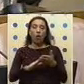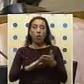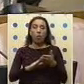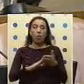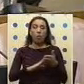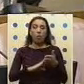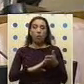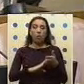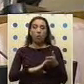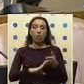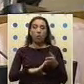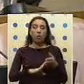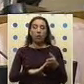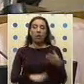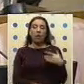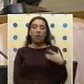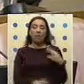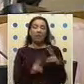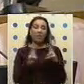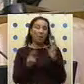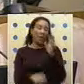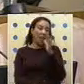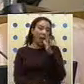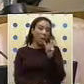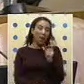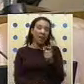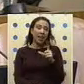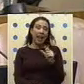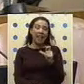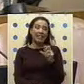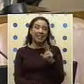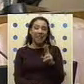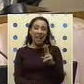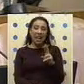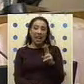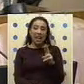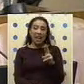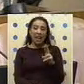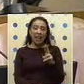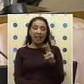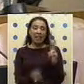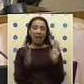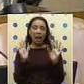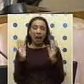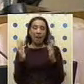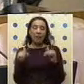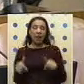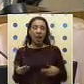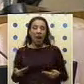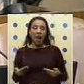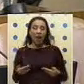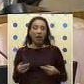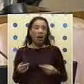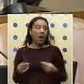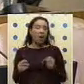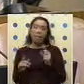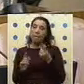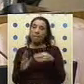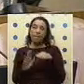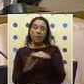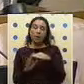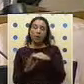donde lamentablemente el tema del agua, el tema de los glaciares y el tema ambiental hoy es una prioridad